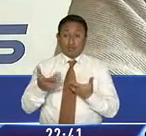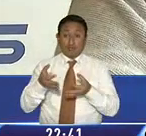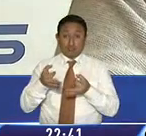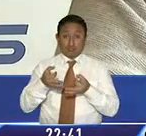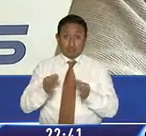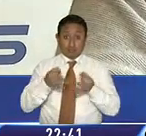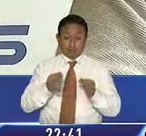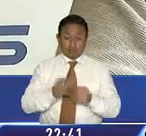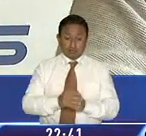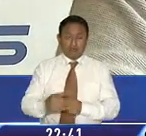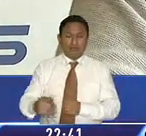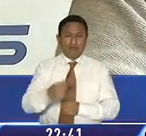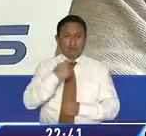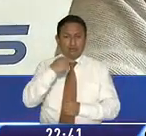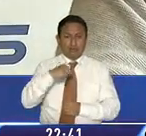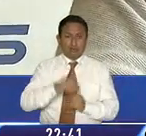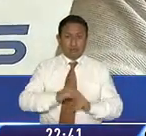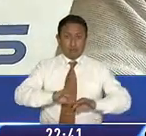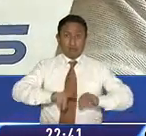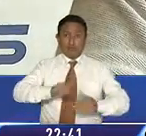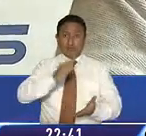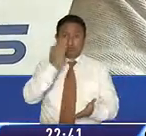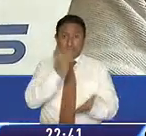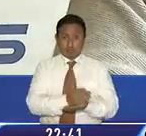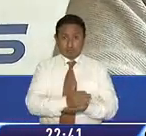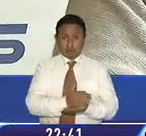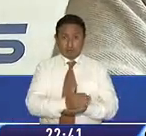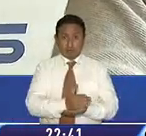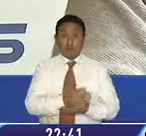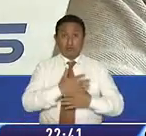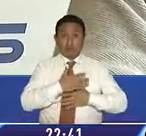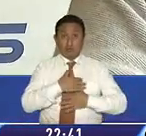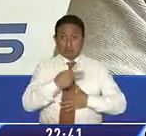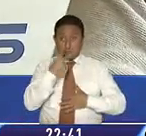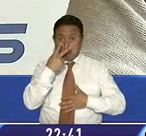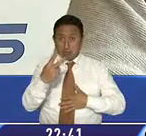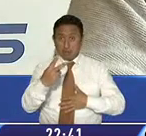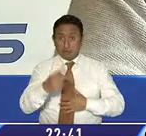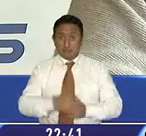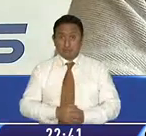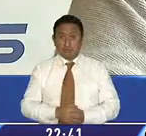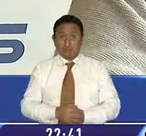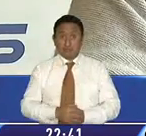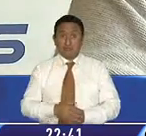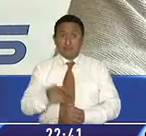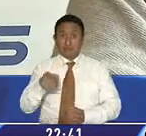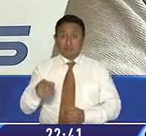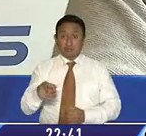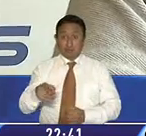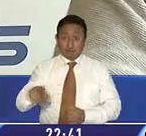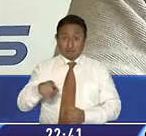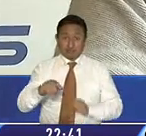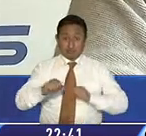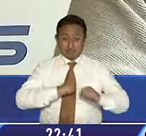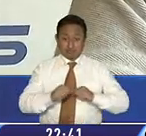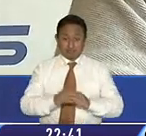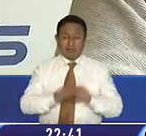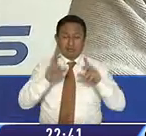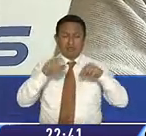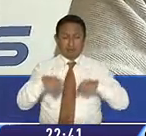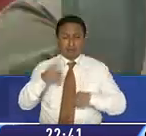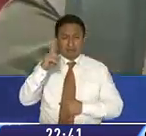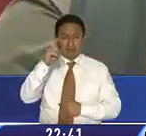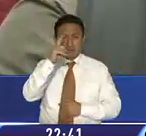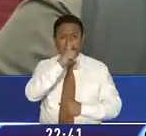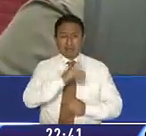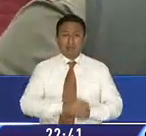un alto a la corrupción, que nosotros vemos es bastante, un tema bastante